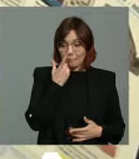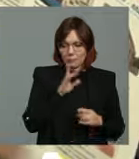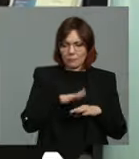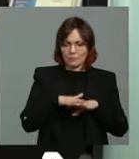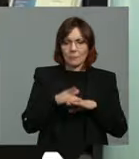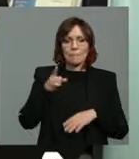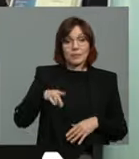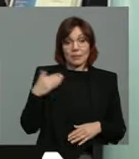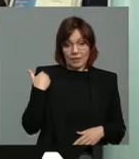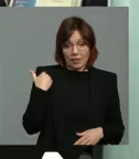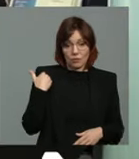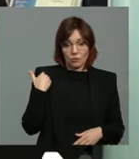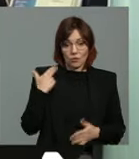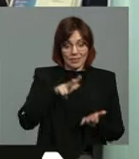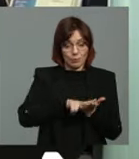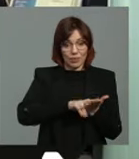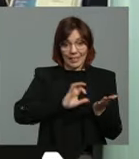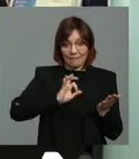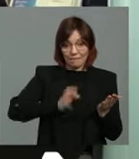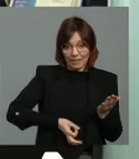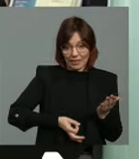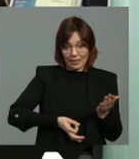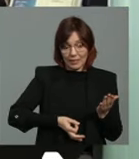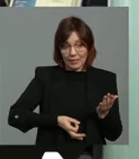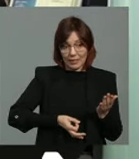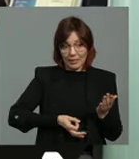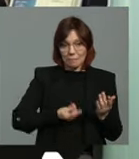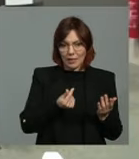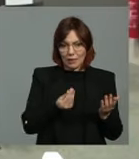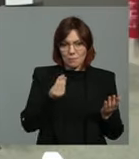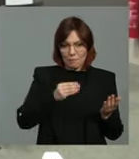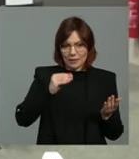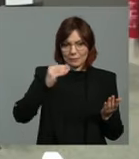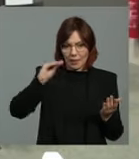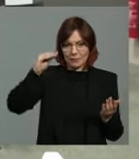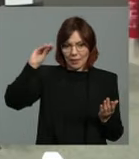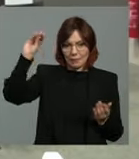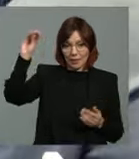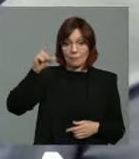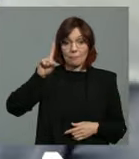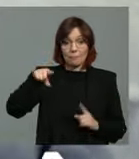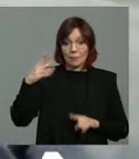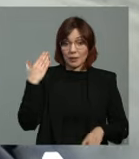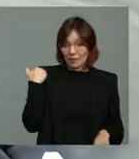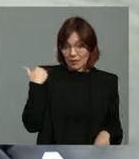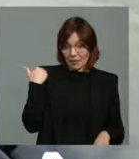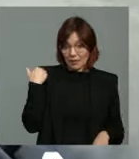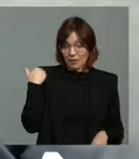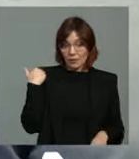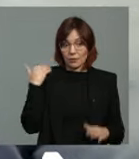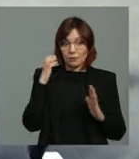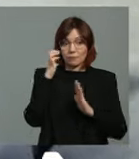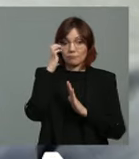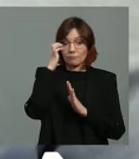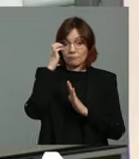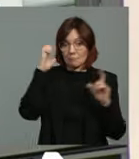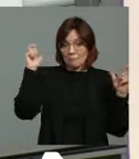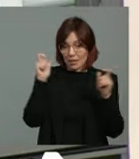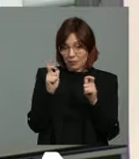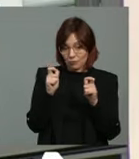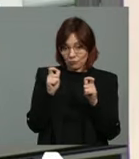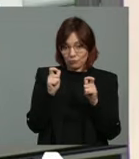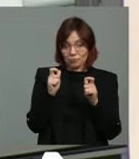fijas que son las que más se contratan en España no dejaban de subir de precio el año pasado el mes pasado Perdón ya vimos una bajada muy pequeña y este mes de